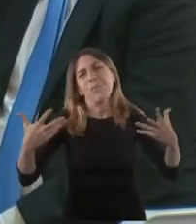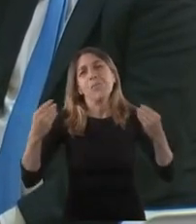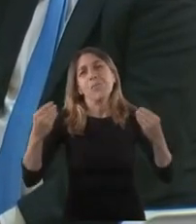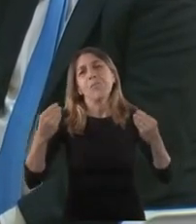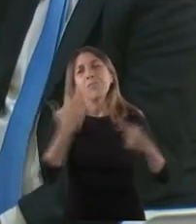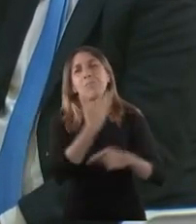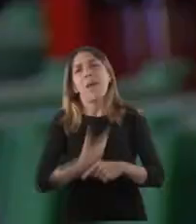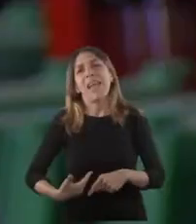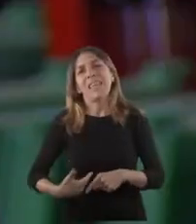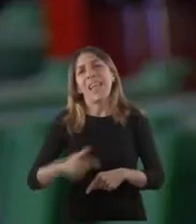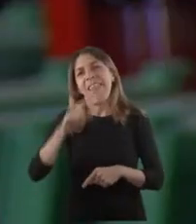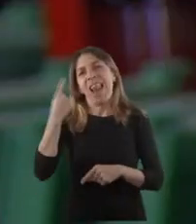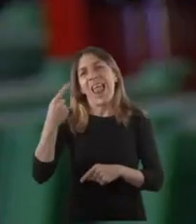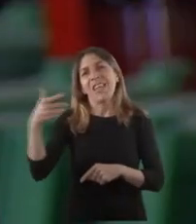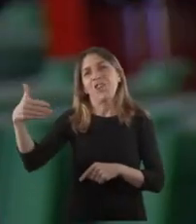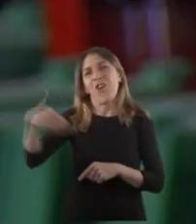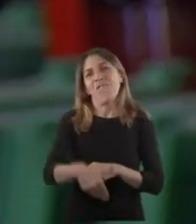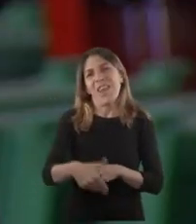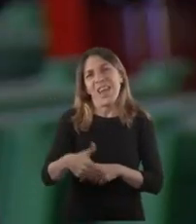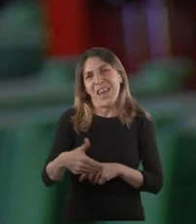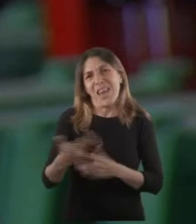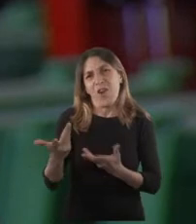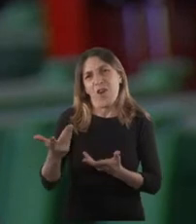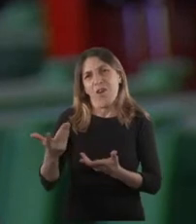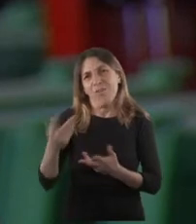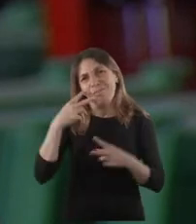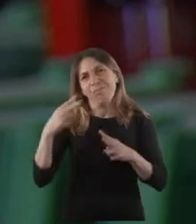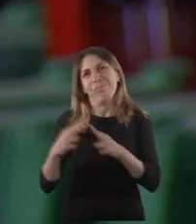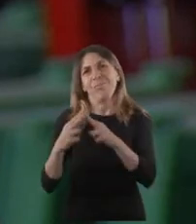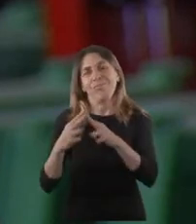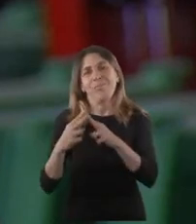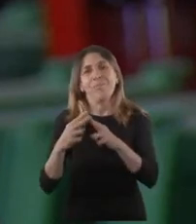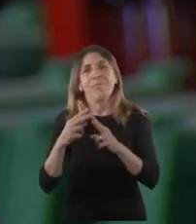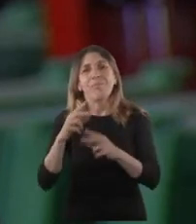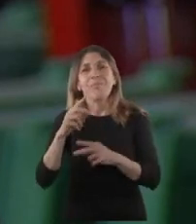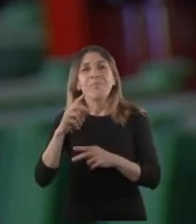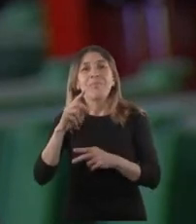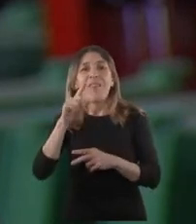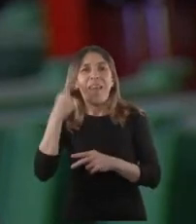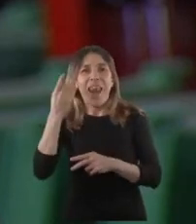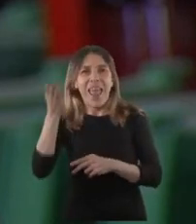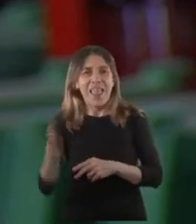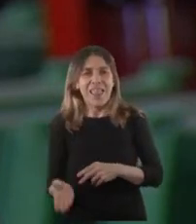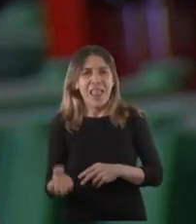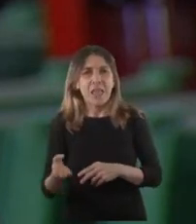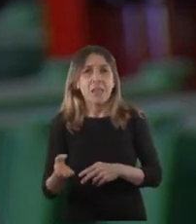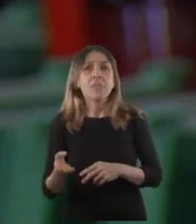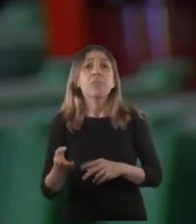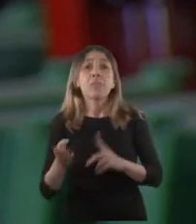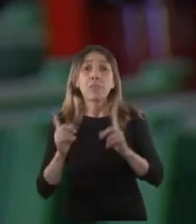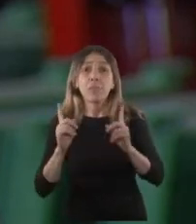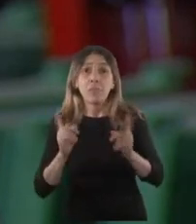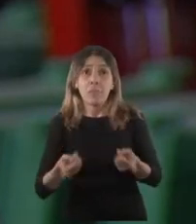nuestro presidente de la Nación, doctor Alberto Fernández, y de